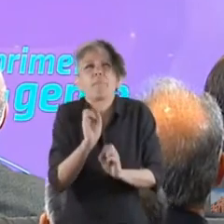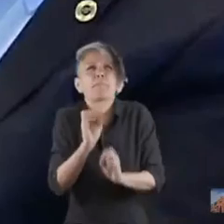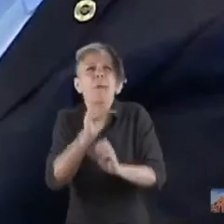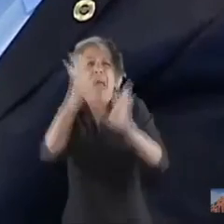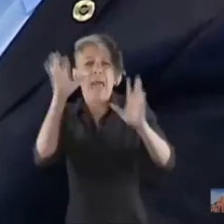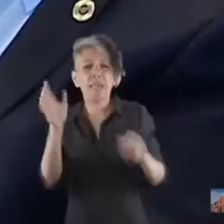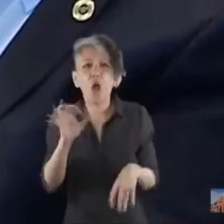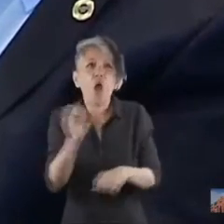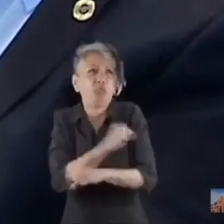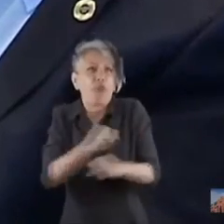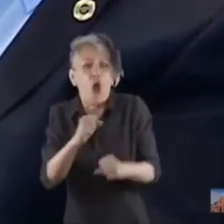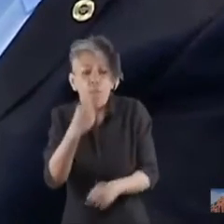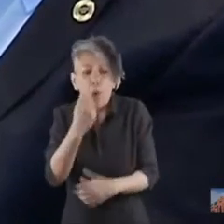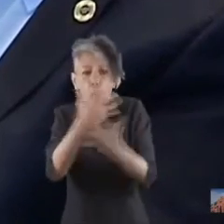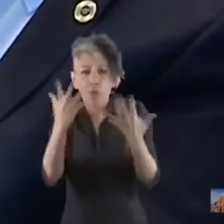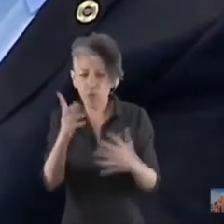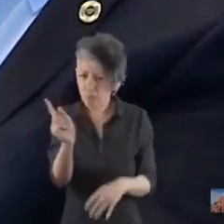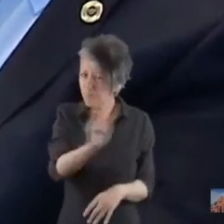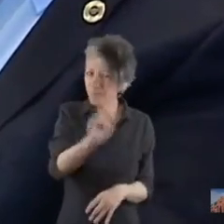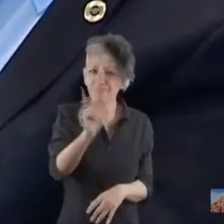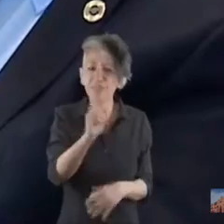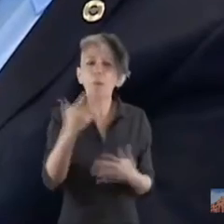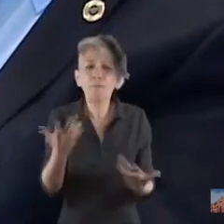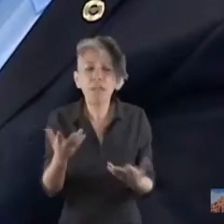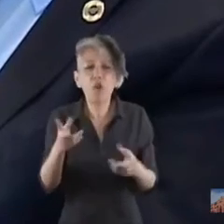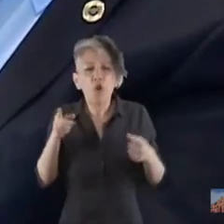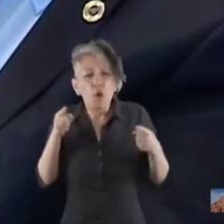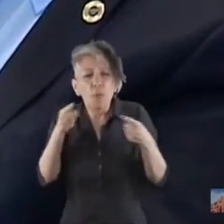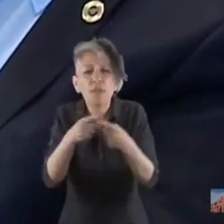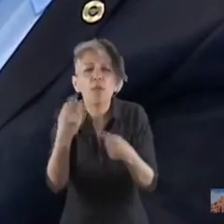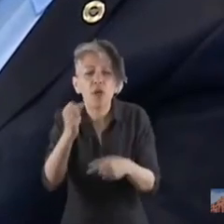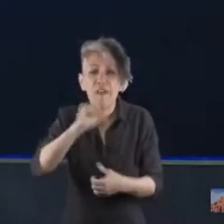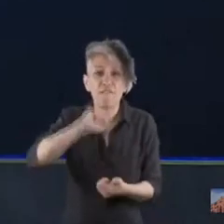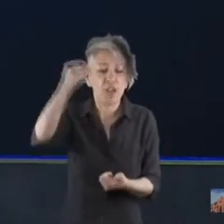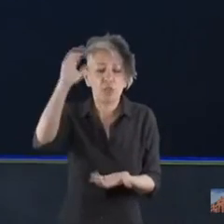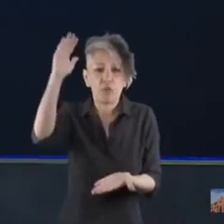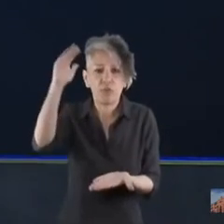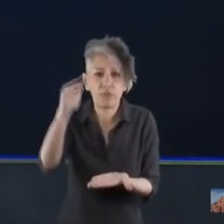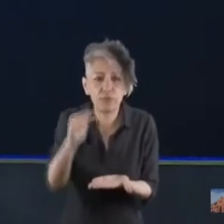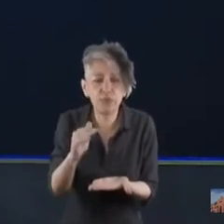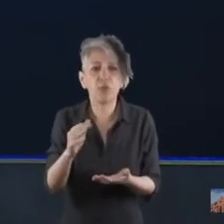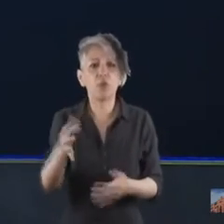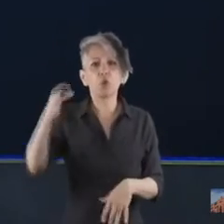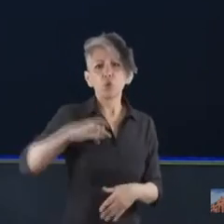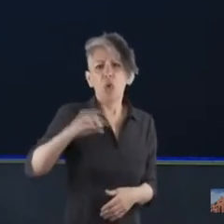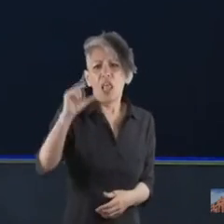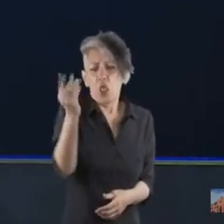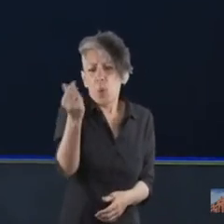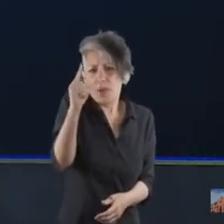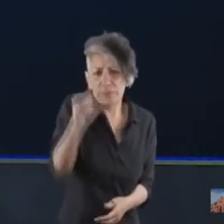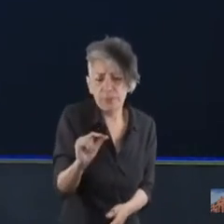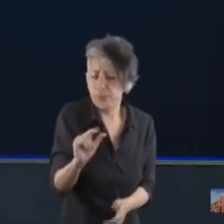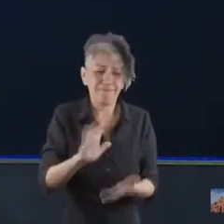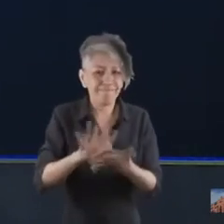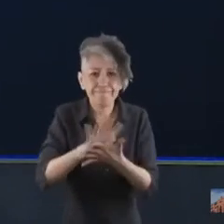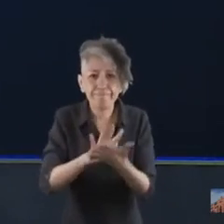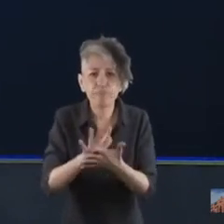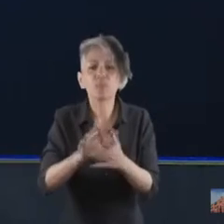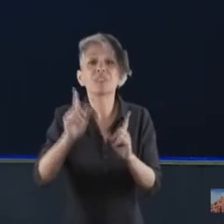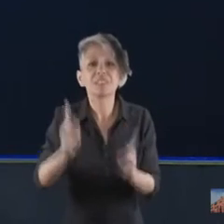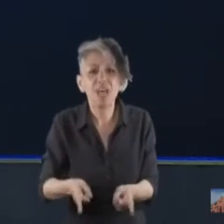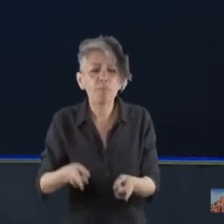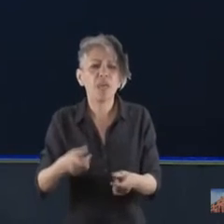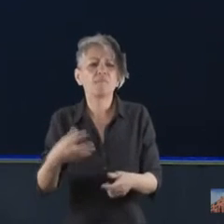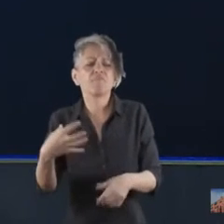día pero que pretende atacar la inflación la pérdida de ingreso la falta de estabilidad macro monetaria y